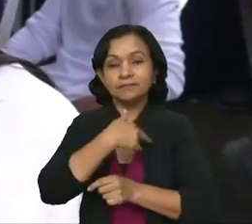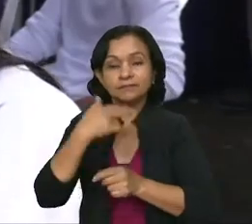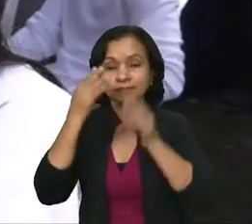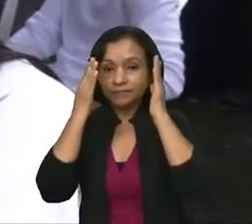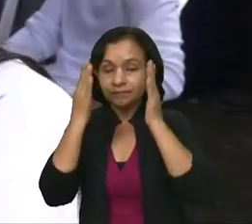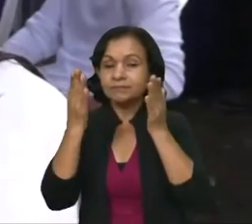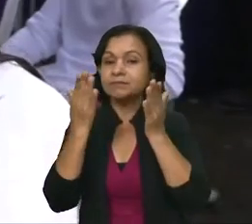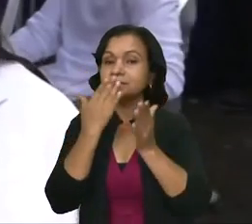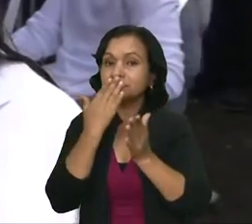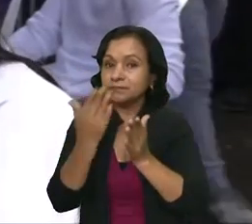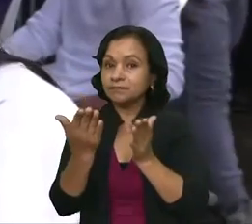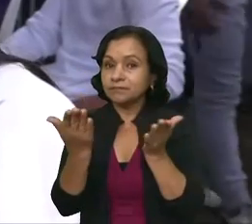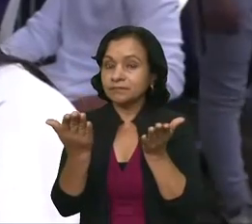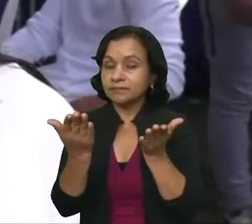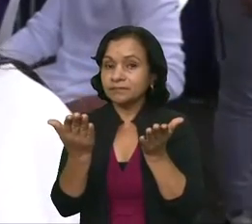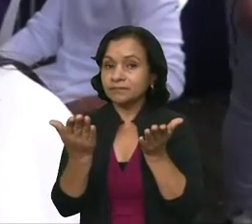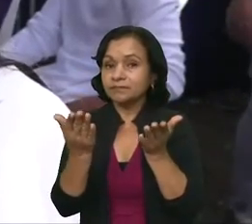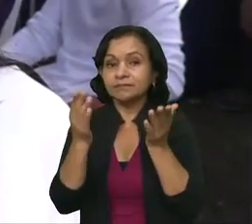es que es de calidad y